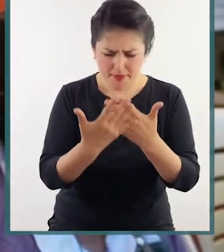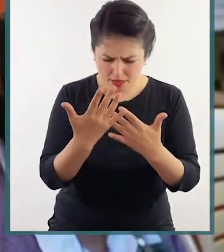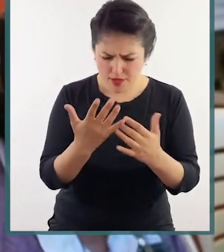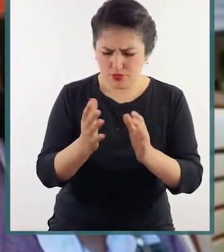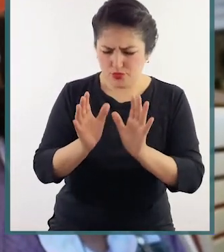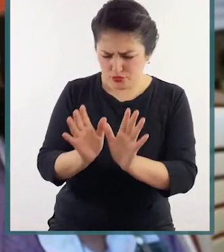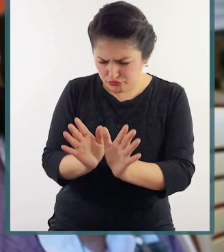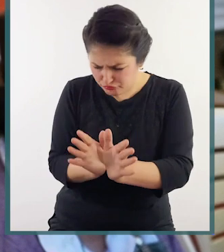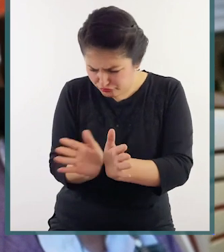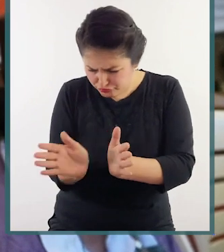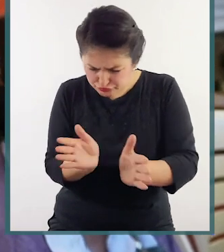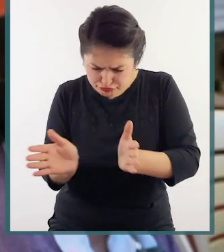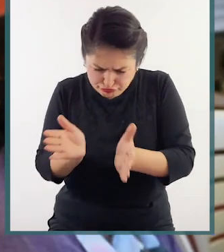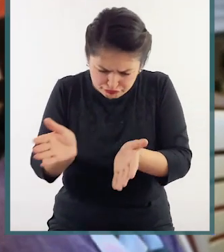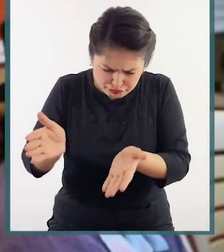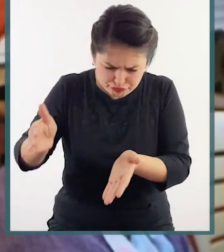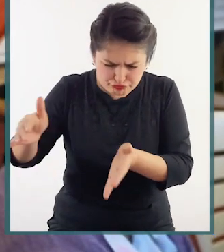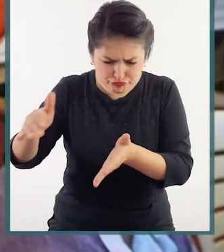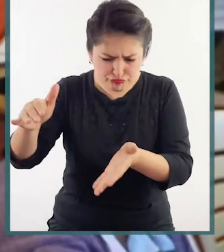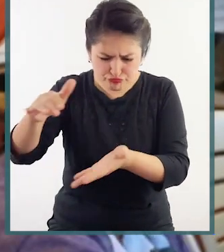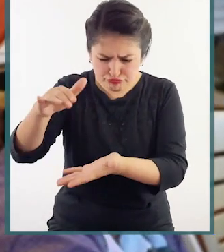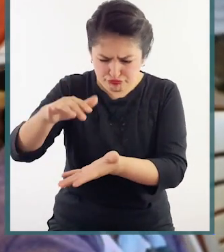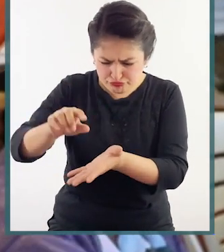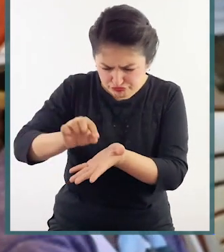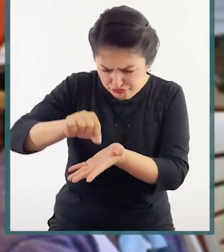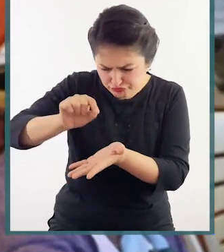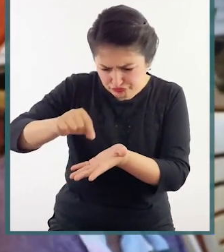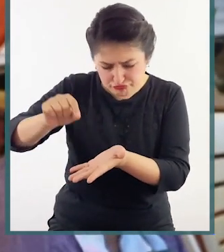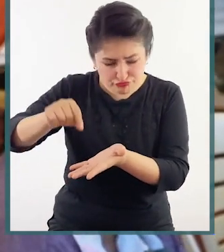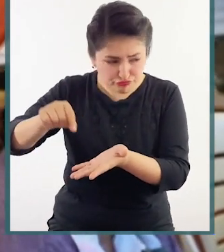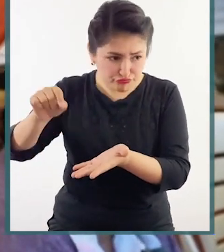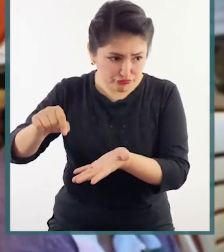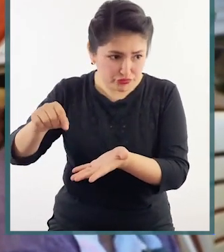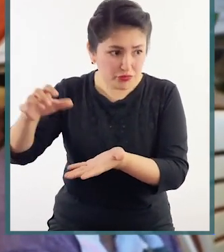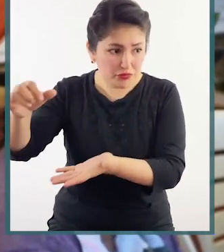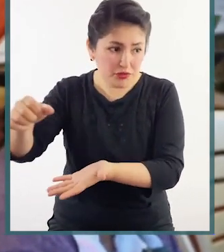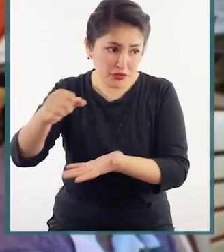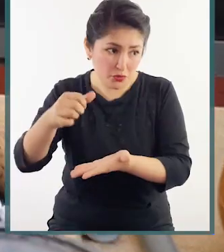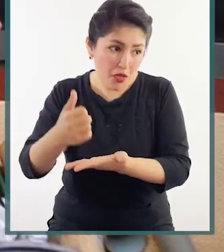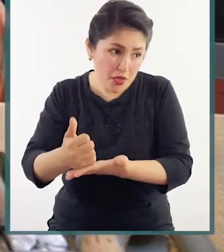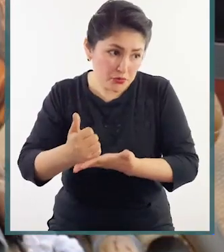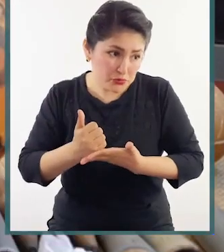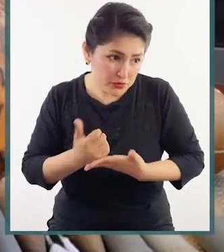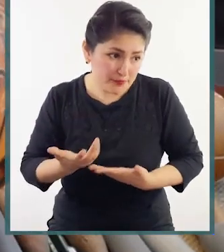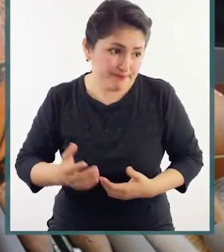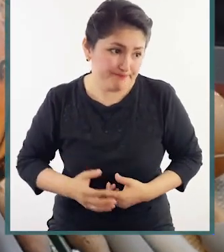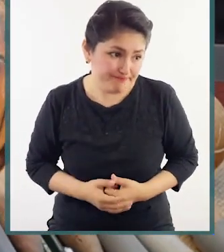llama, moldes, son prácticamente estas cerámicas son utilitarios.